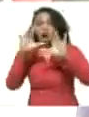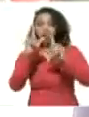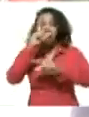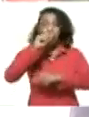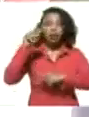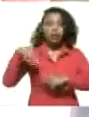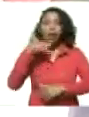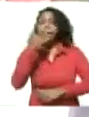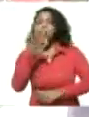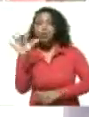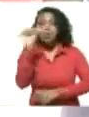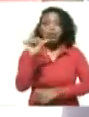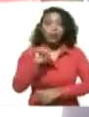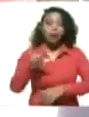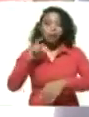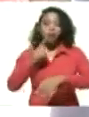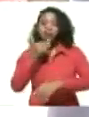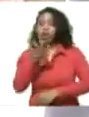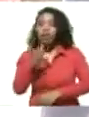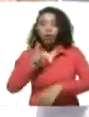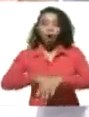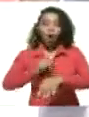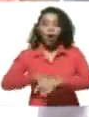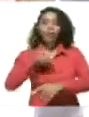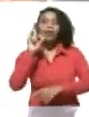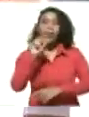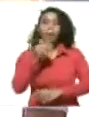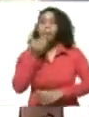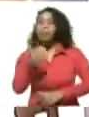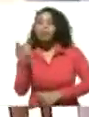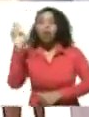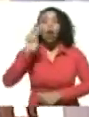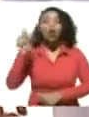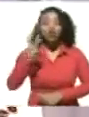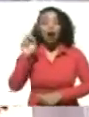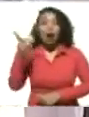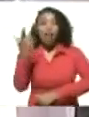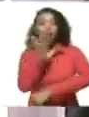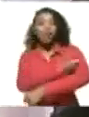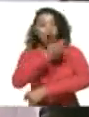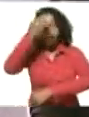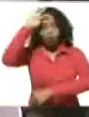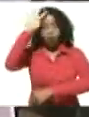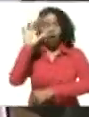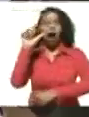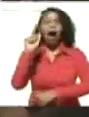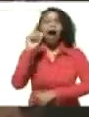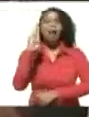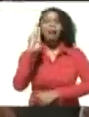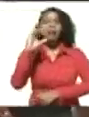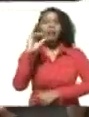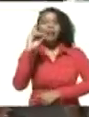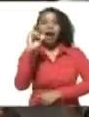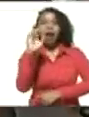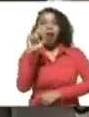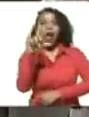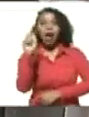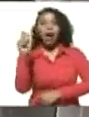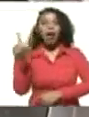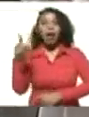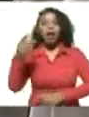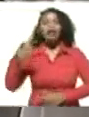en las próximas horas se va a dar también permiso de uso a la vacuna cubana abdalá y a una vacuna china